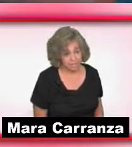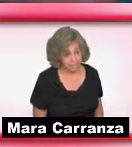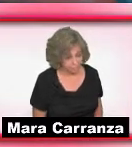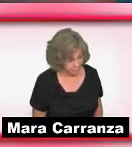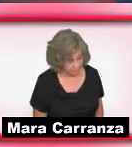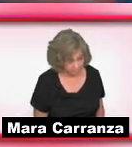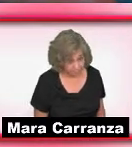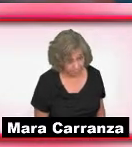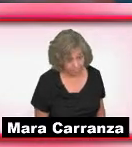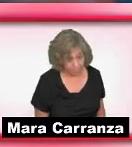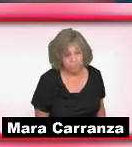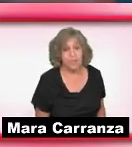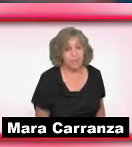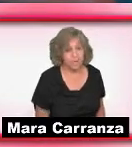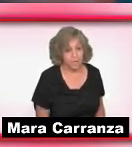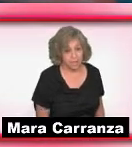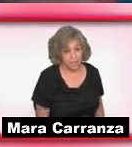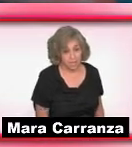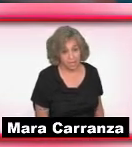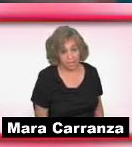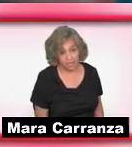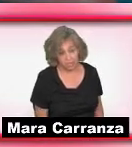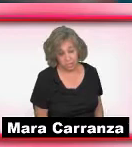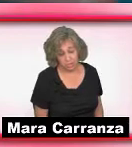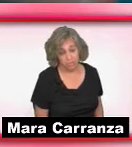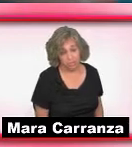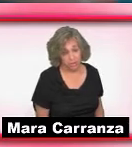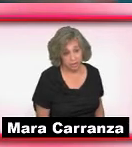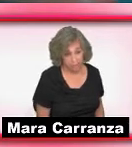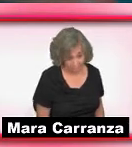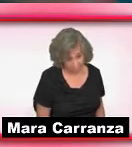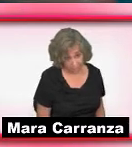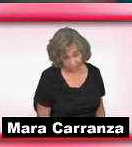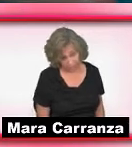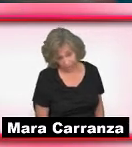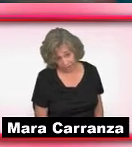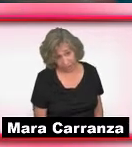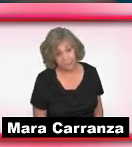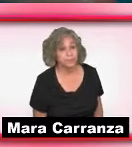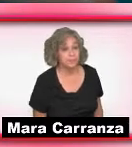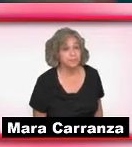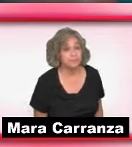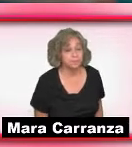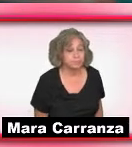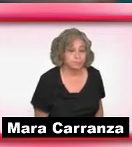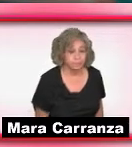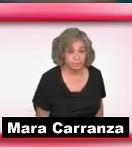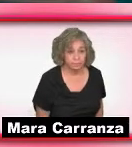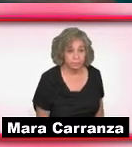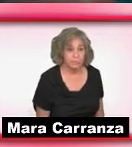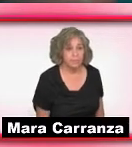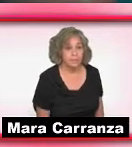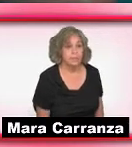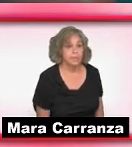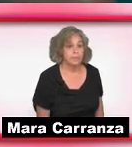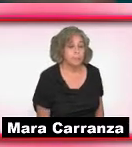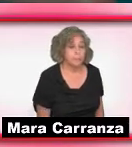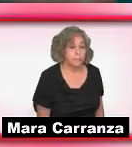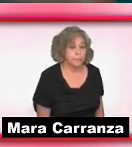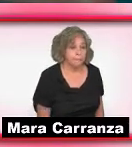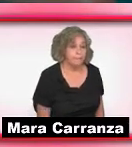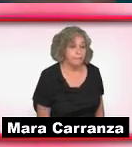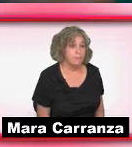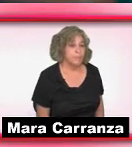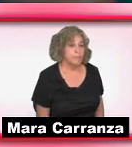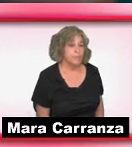be police. And he knows two federal police. He knows very well. De la falta de adiestramiento de